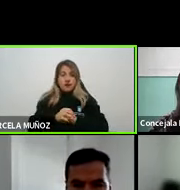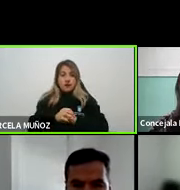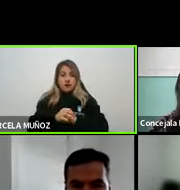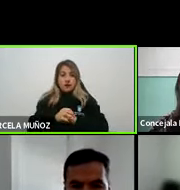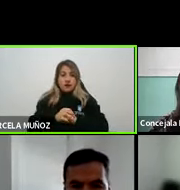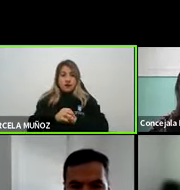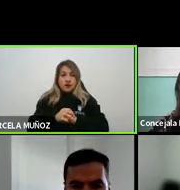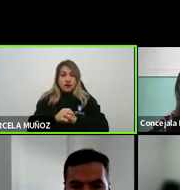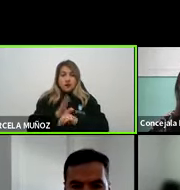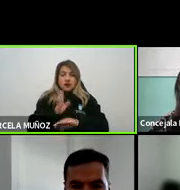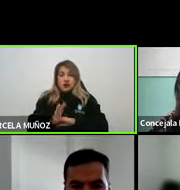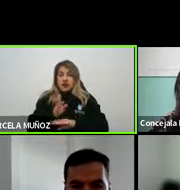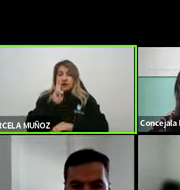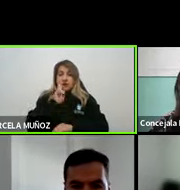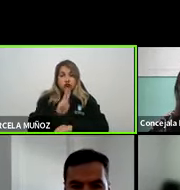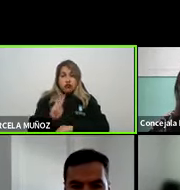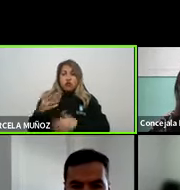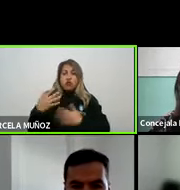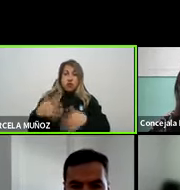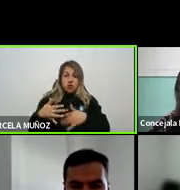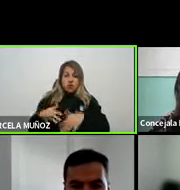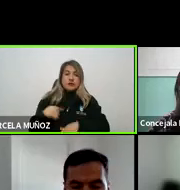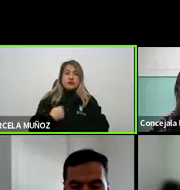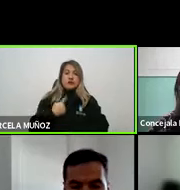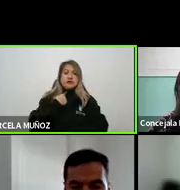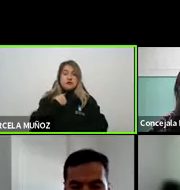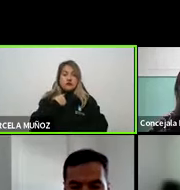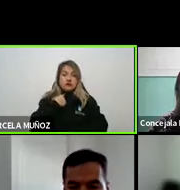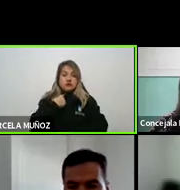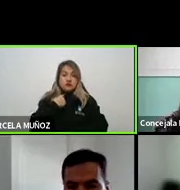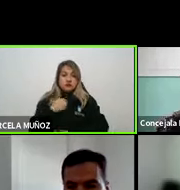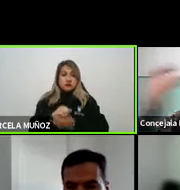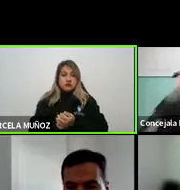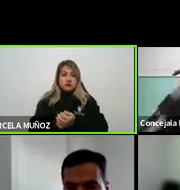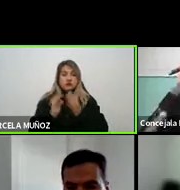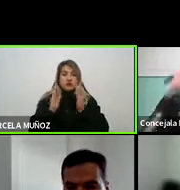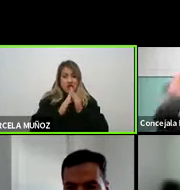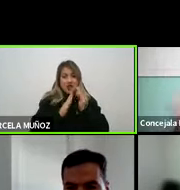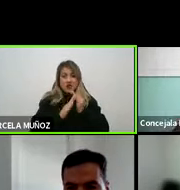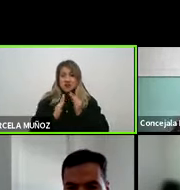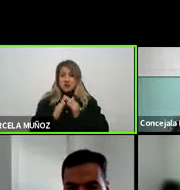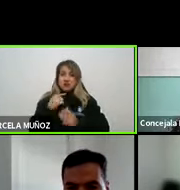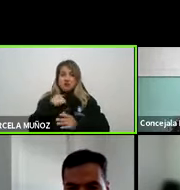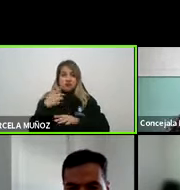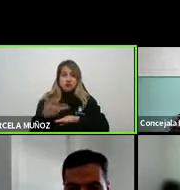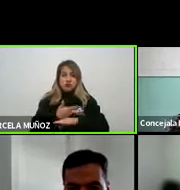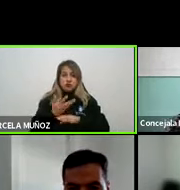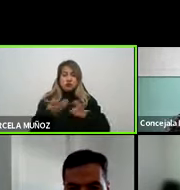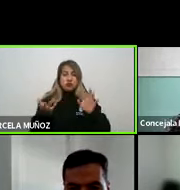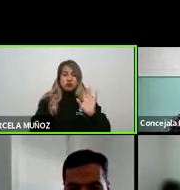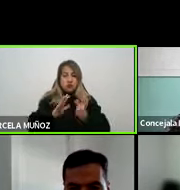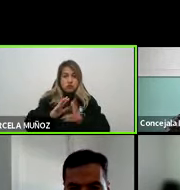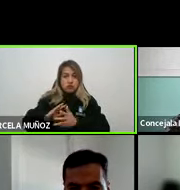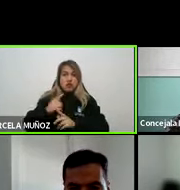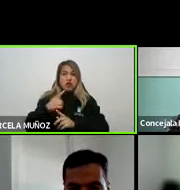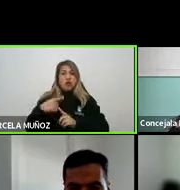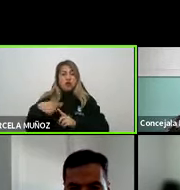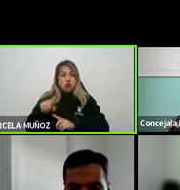en terreno, vimos cómo fueron afectadas varias casas, ¿cierto? Y en otras,